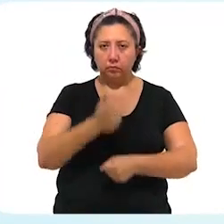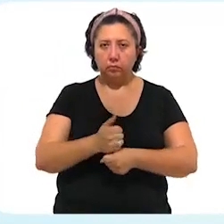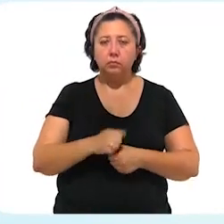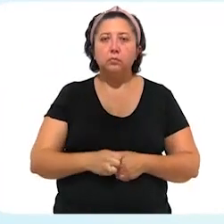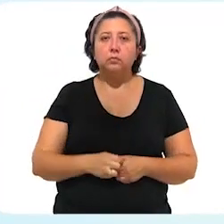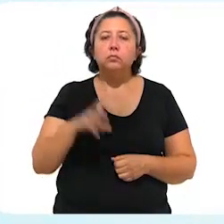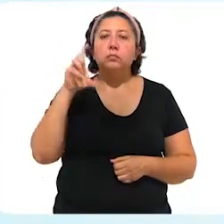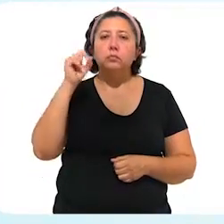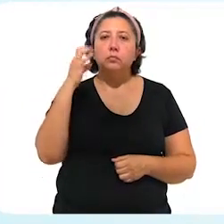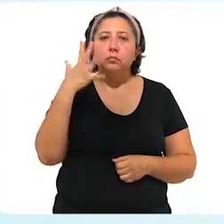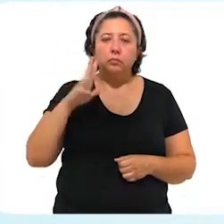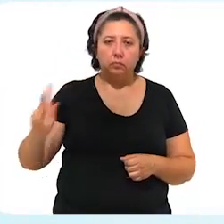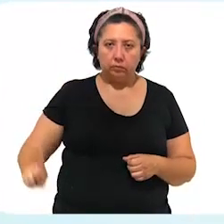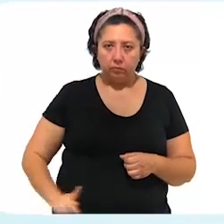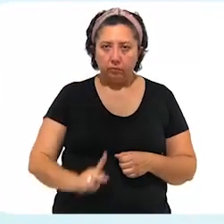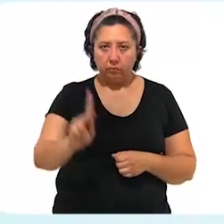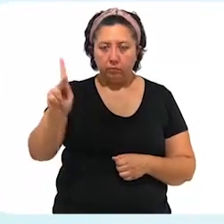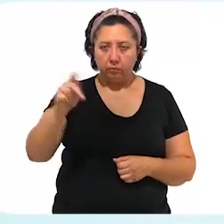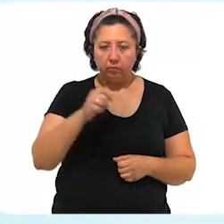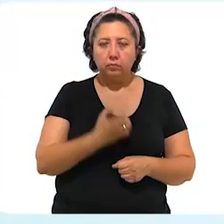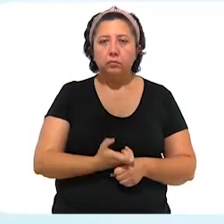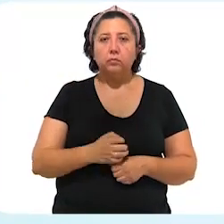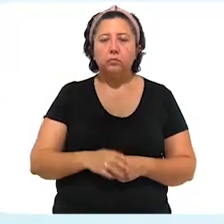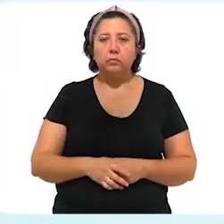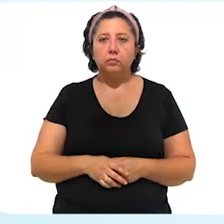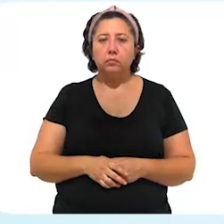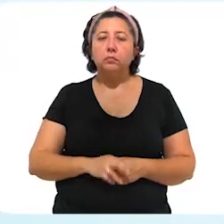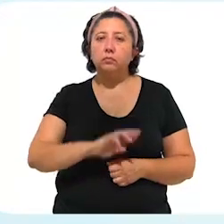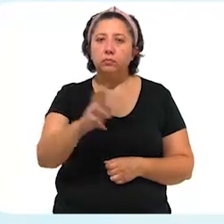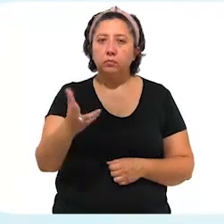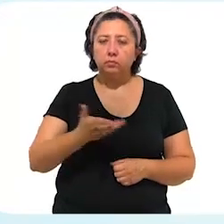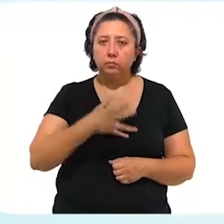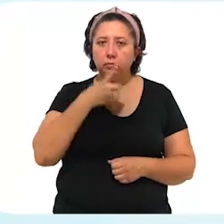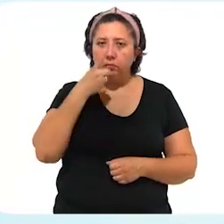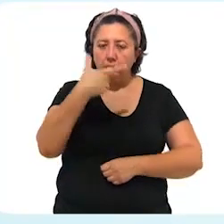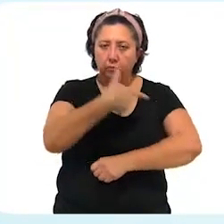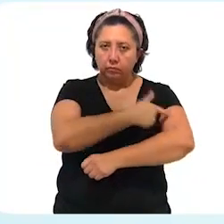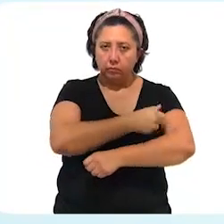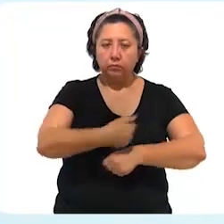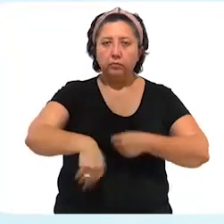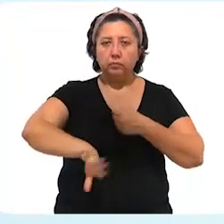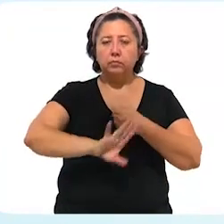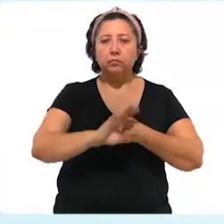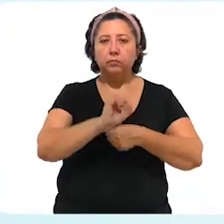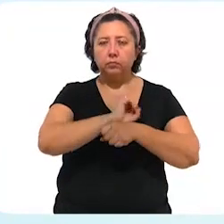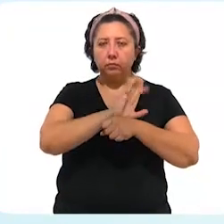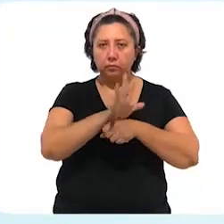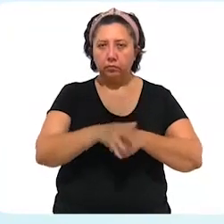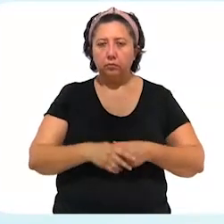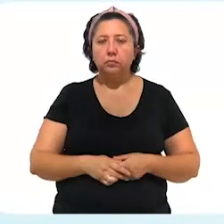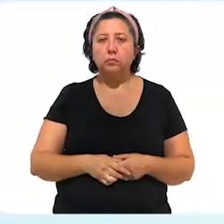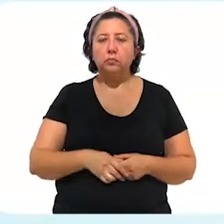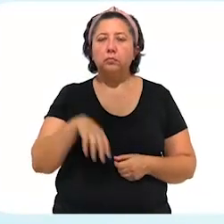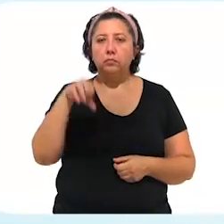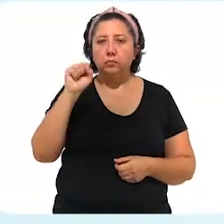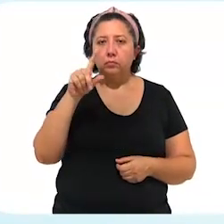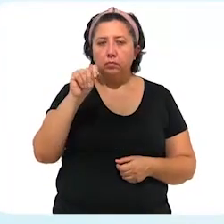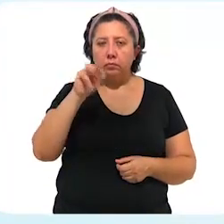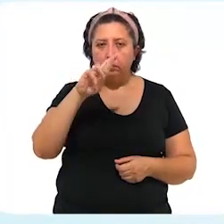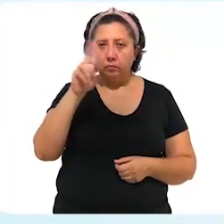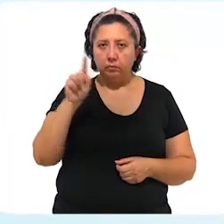edad de 25 municipios del interior del estado recibirán su refuerzo contra el coronavirus de la